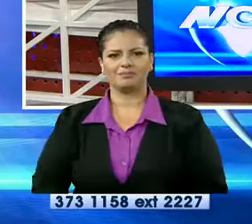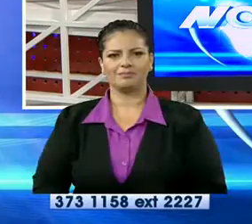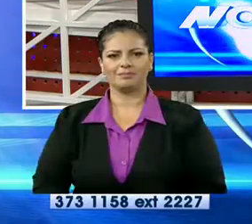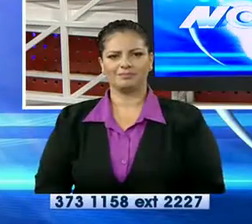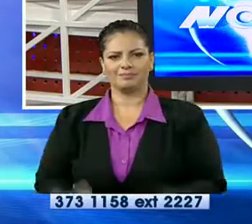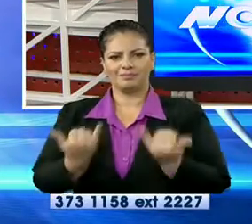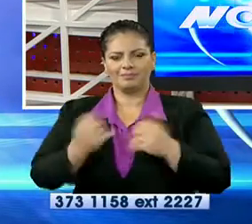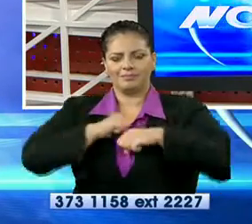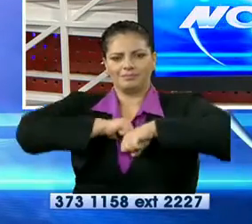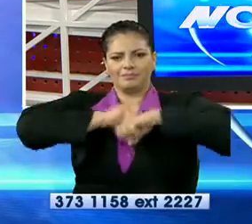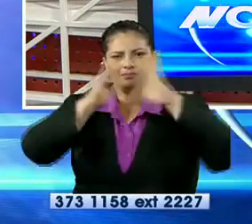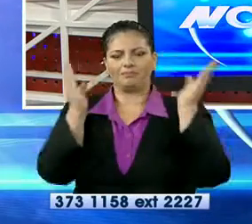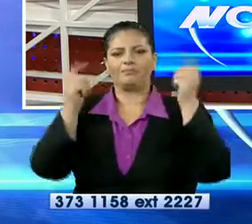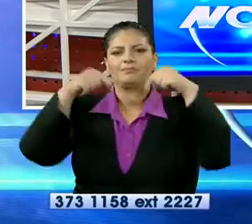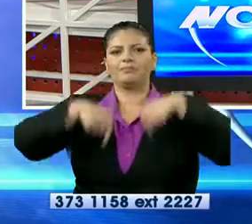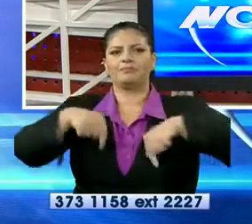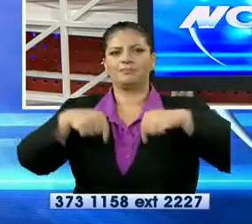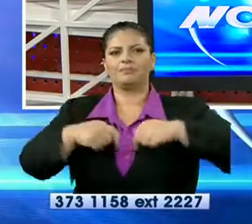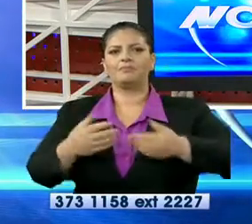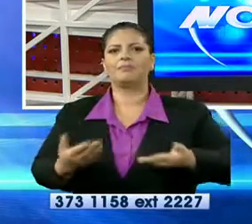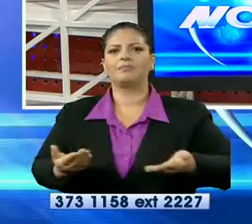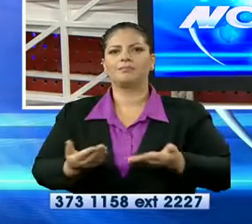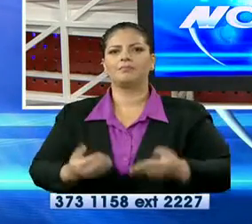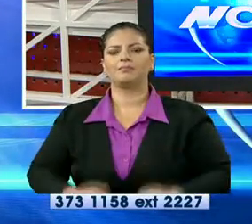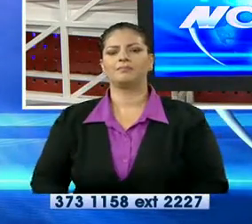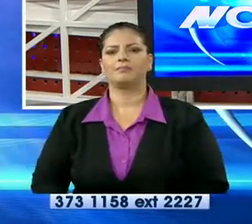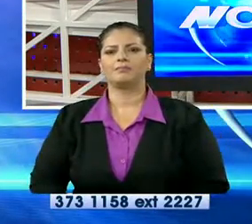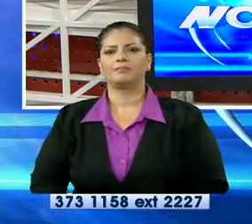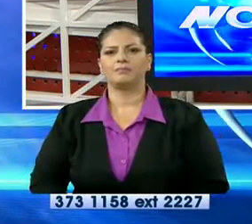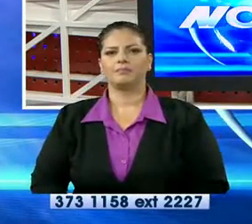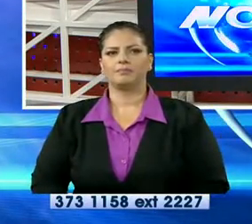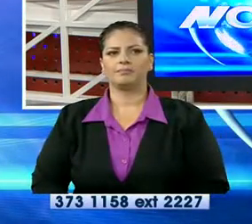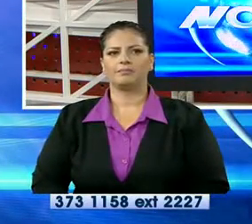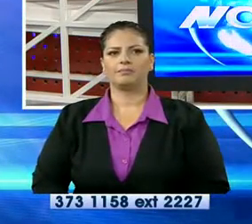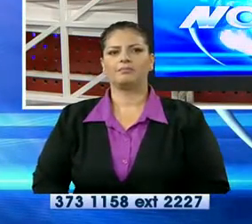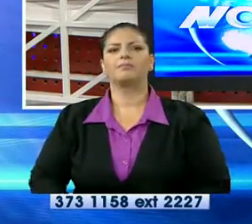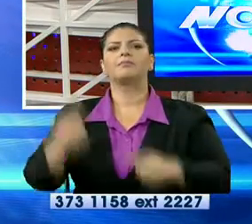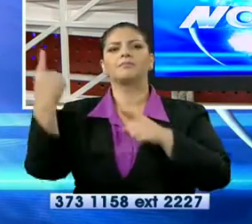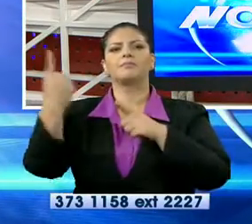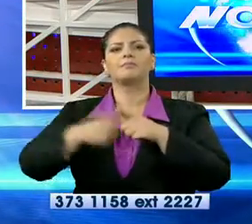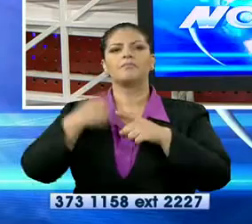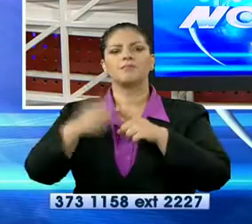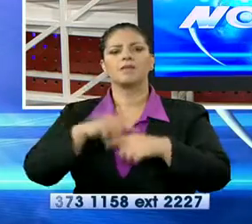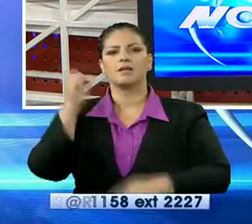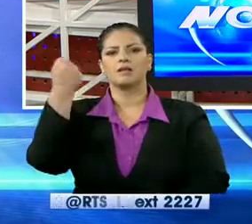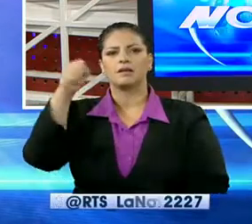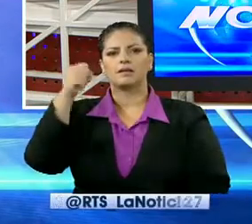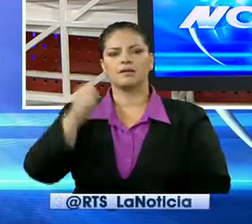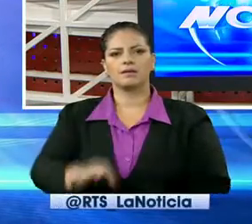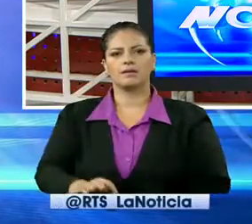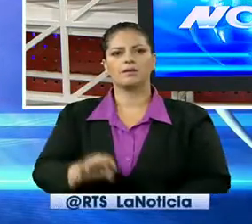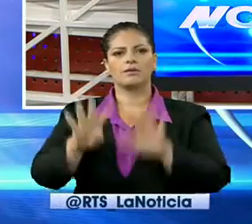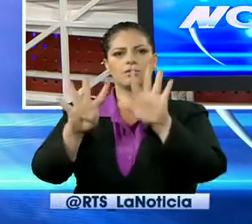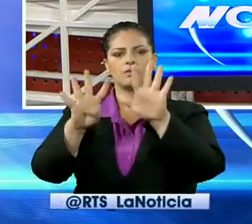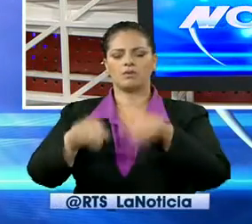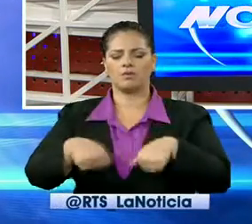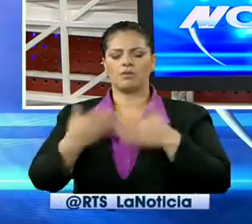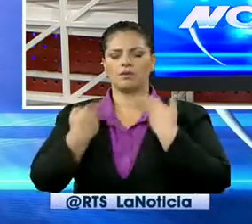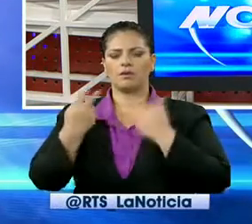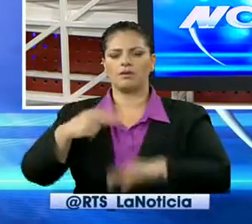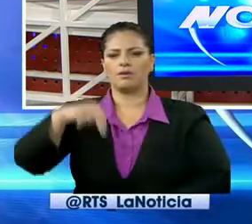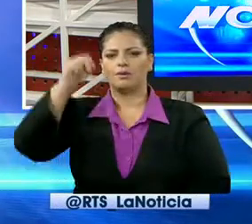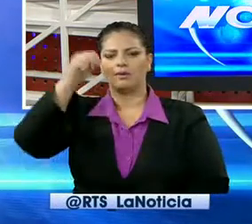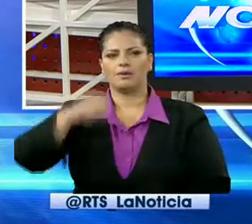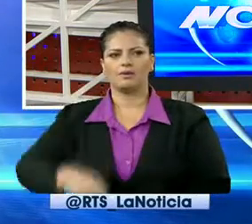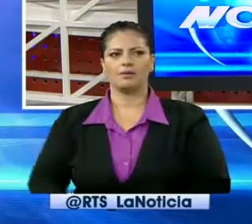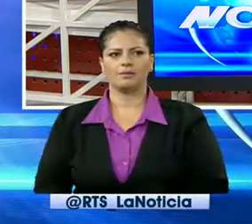mañana levantamos señal desde el área de genéricos del mercado de Sauces 9 en el norte de Guayaquil. Ah, qué bien, qué bien. Les cuento que